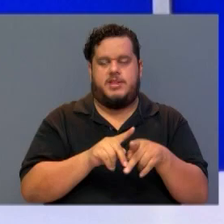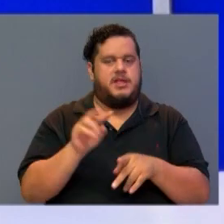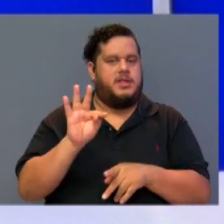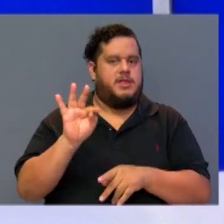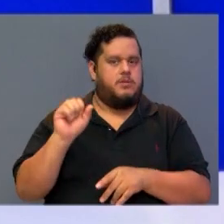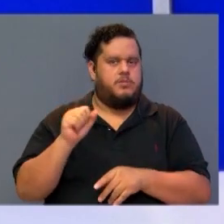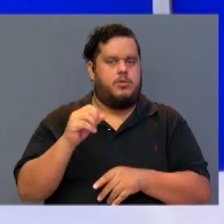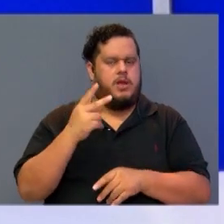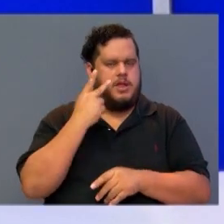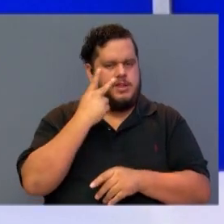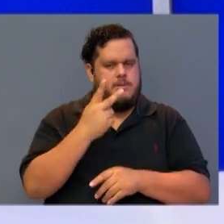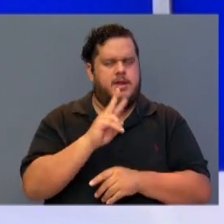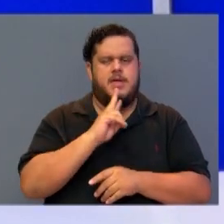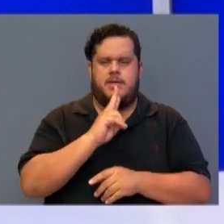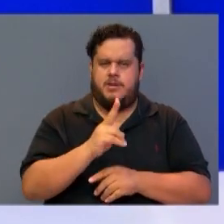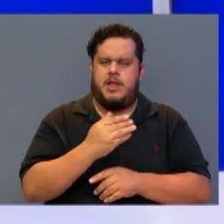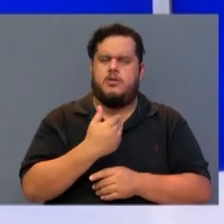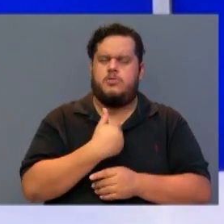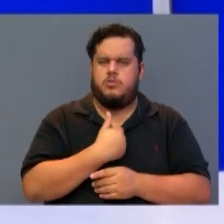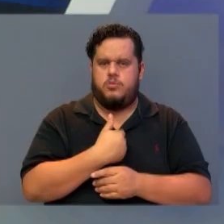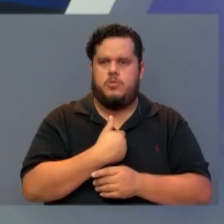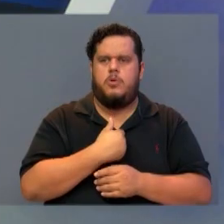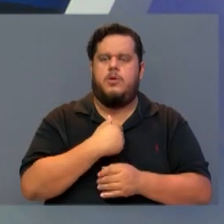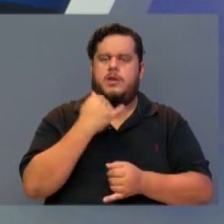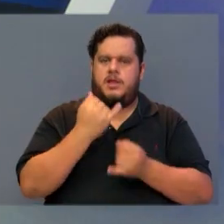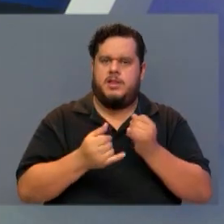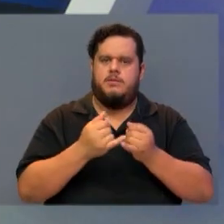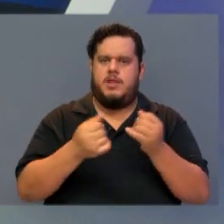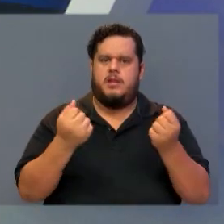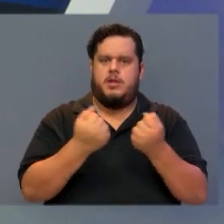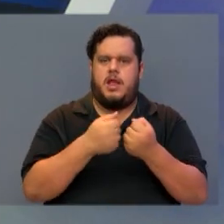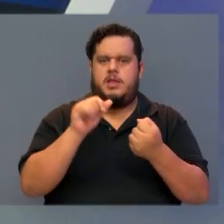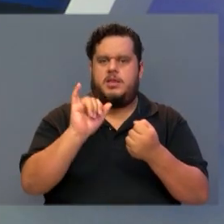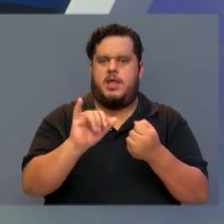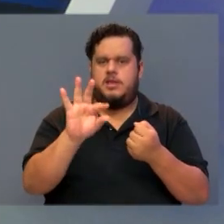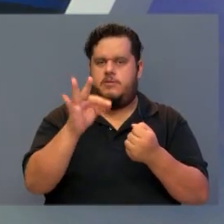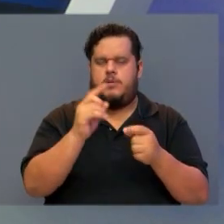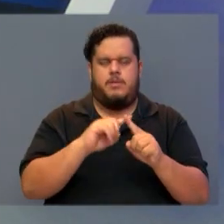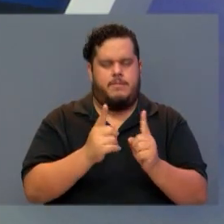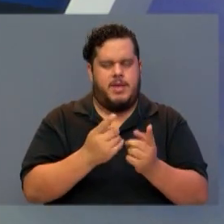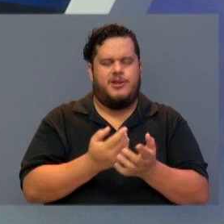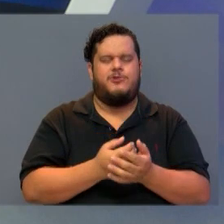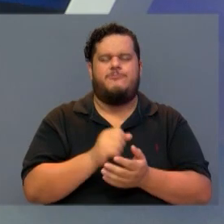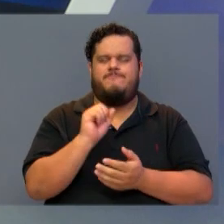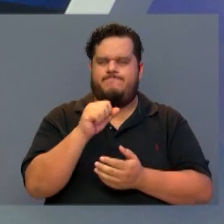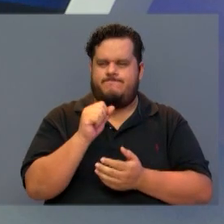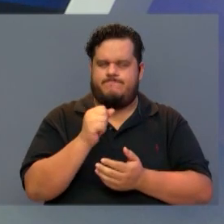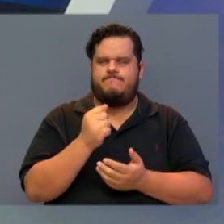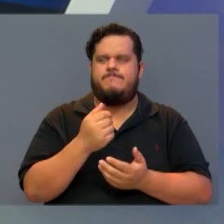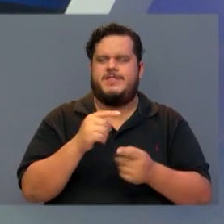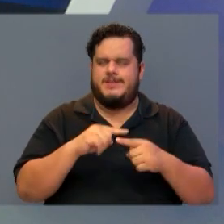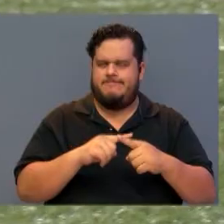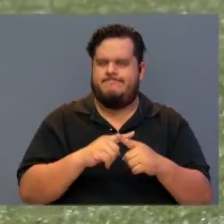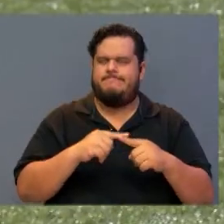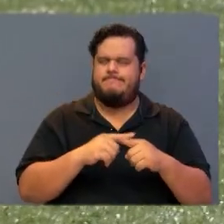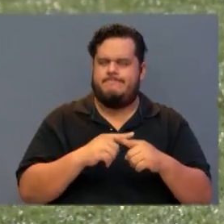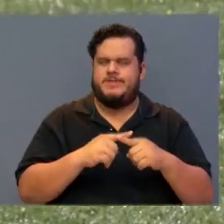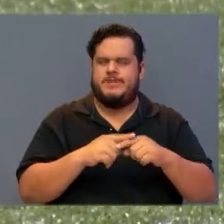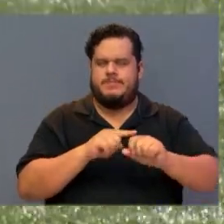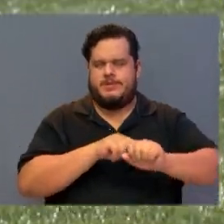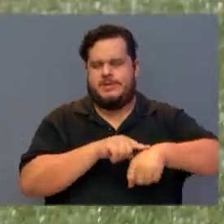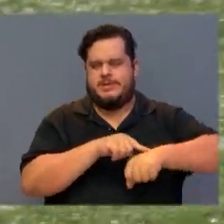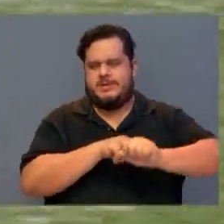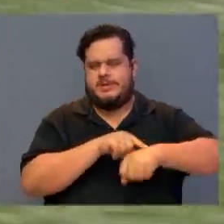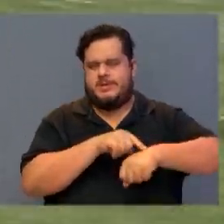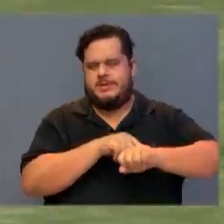veía, digamos, que realmente tuvo que terminar el compromiso de esa forma, pero sí estaba bastante, bastante con su molestia, y que se